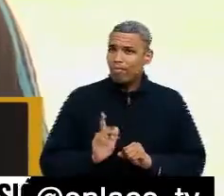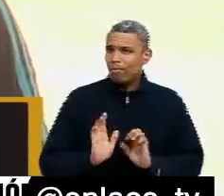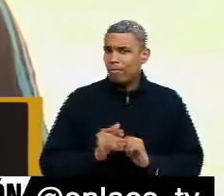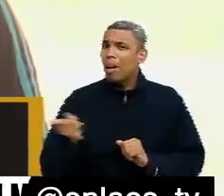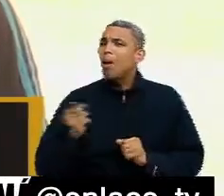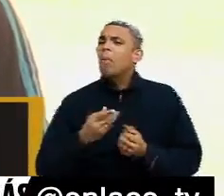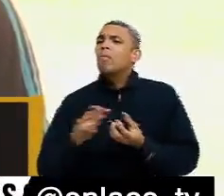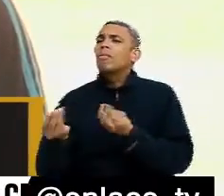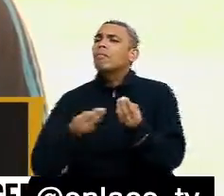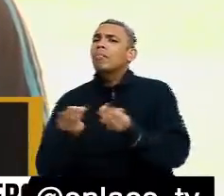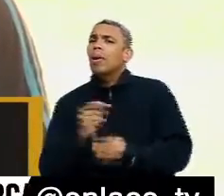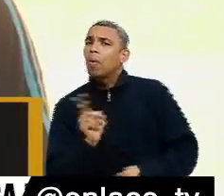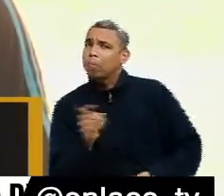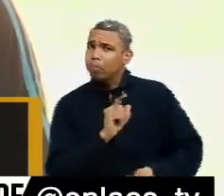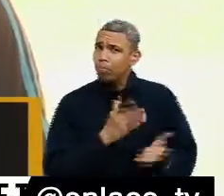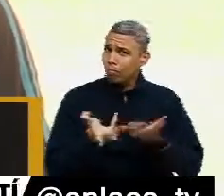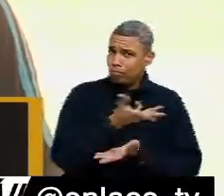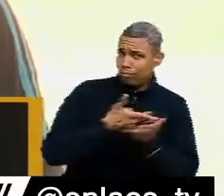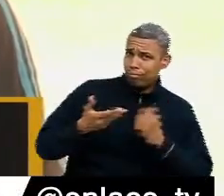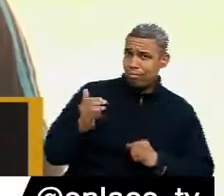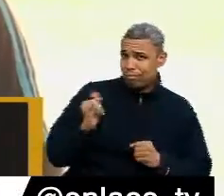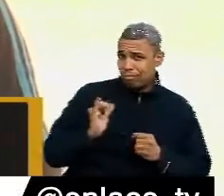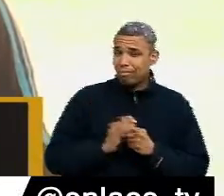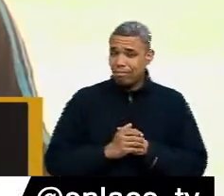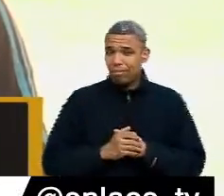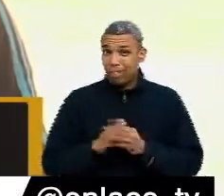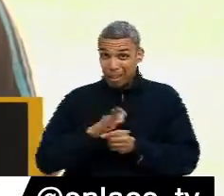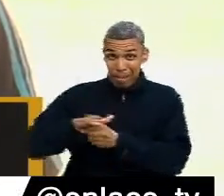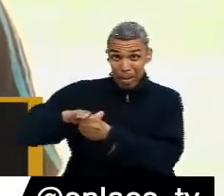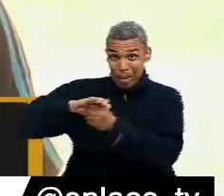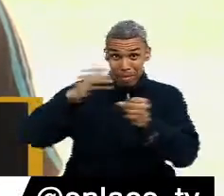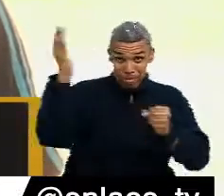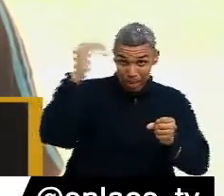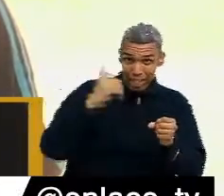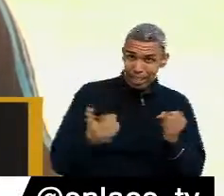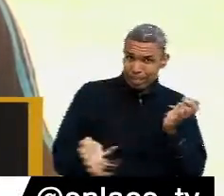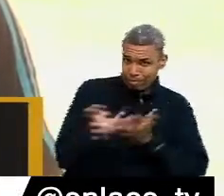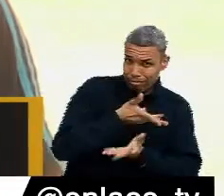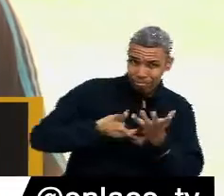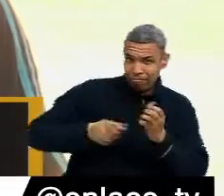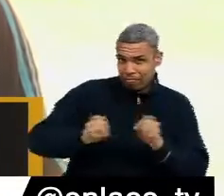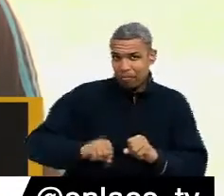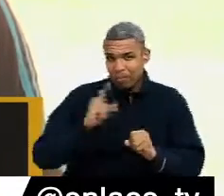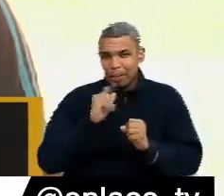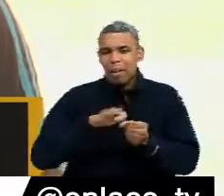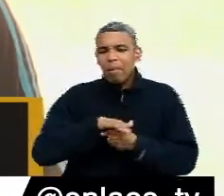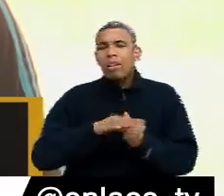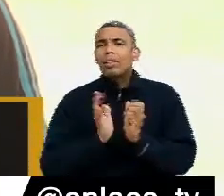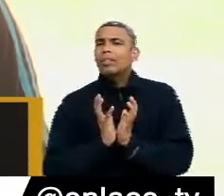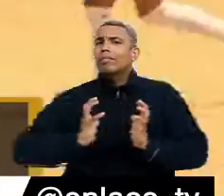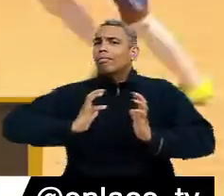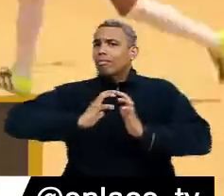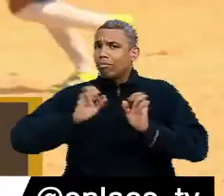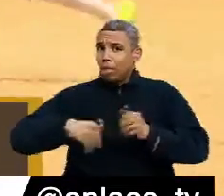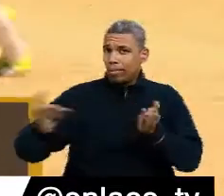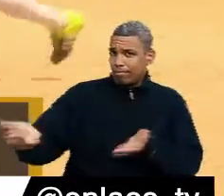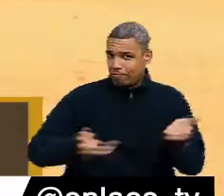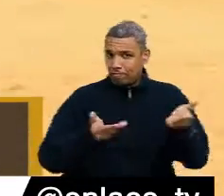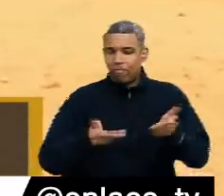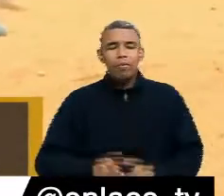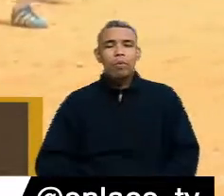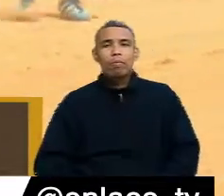hecho, entonces invitamos a todos los equipos a que vengan y se integren aquí a la cancha del barrio Aclara, que es bastante asequible para la ciudadanía.